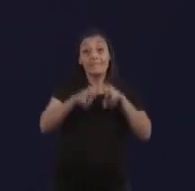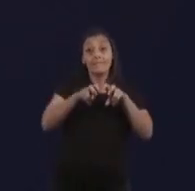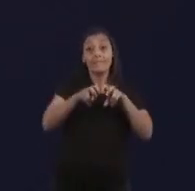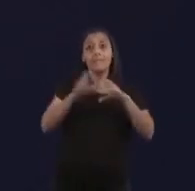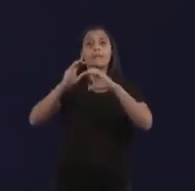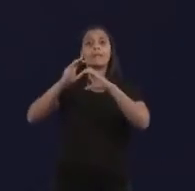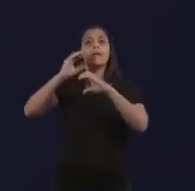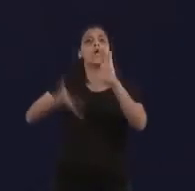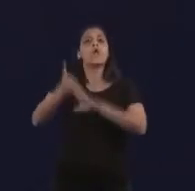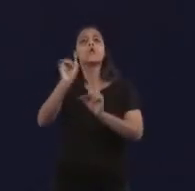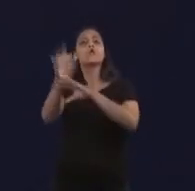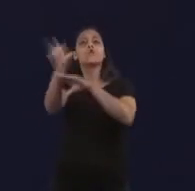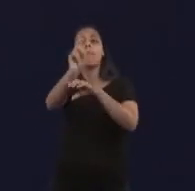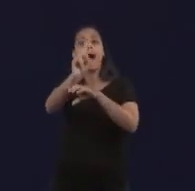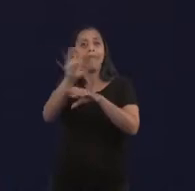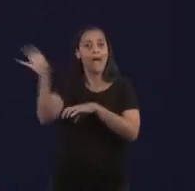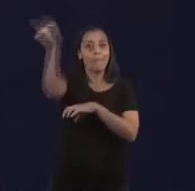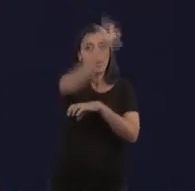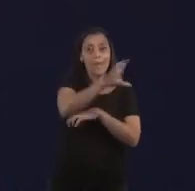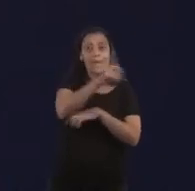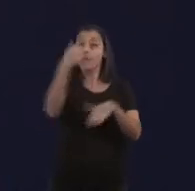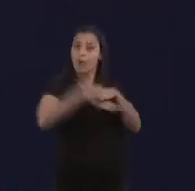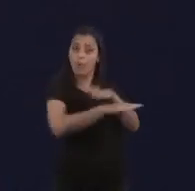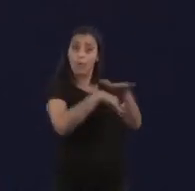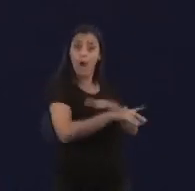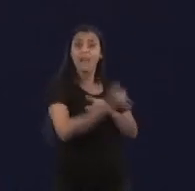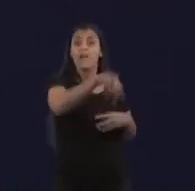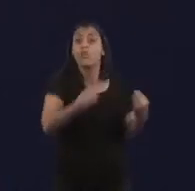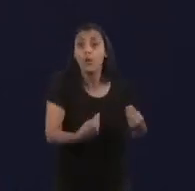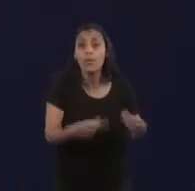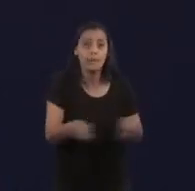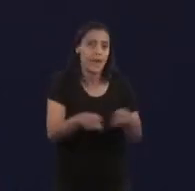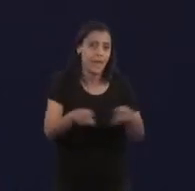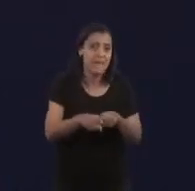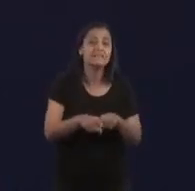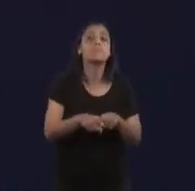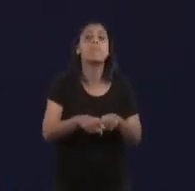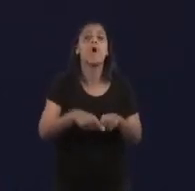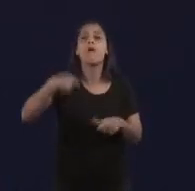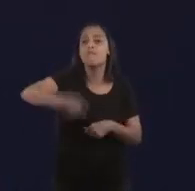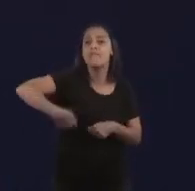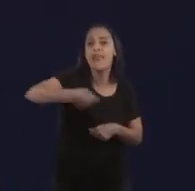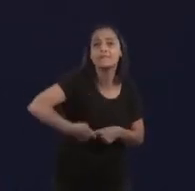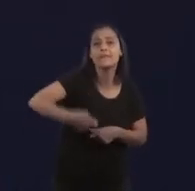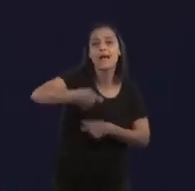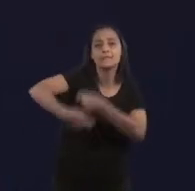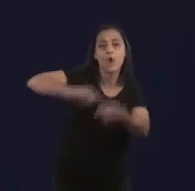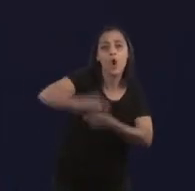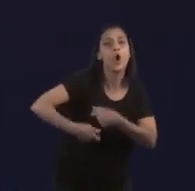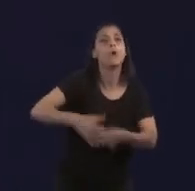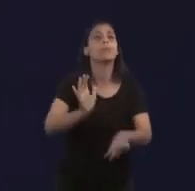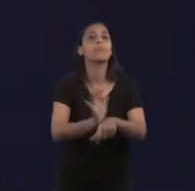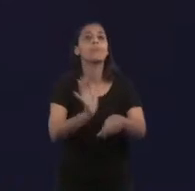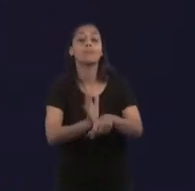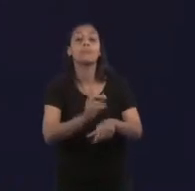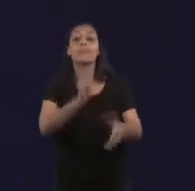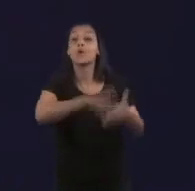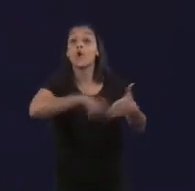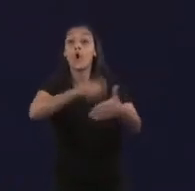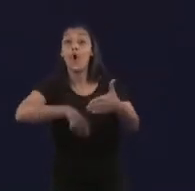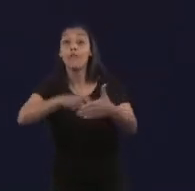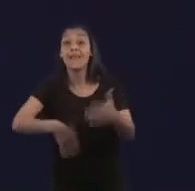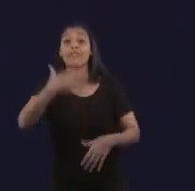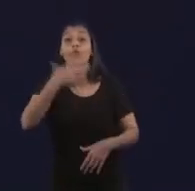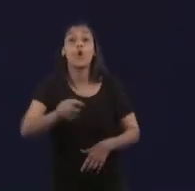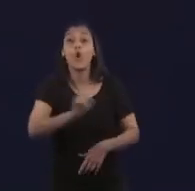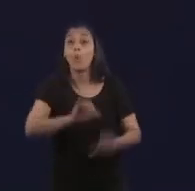obra pública era financiación que hacía el gobierno nacional, financiación que los contratos que no se hayan cumplido se